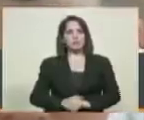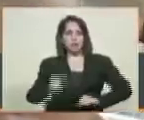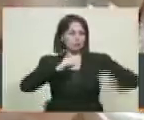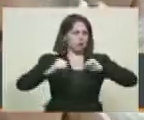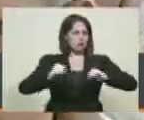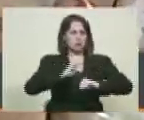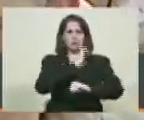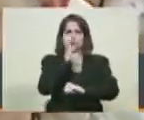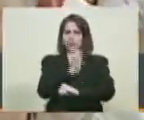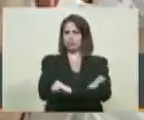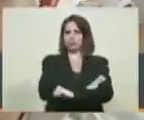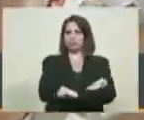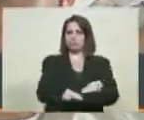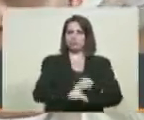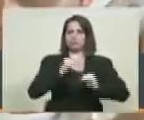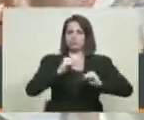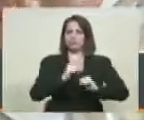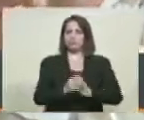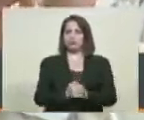enérgico,